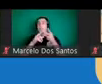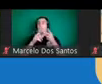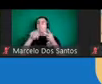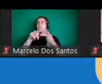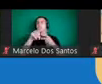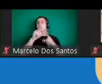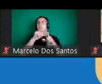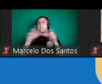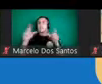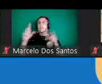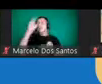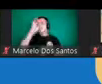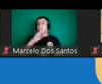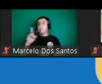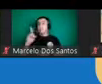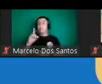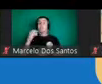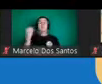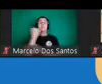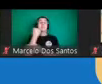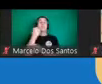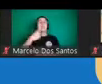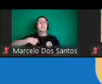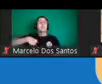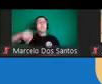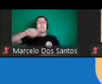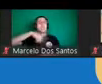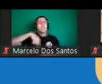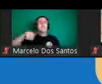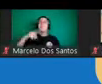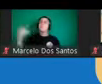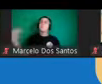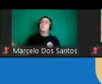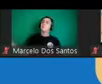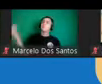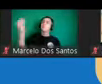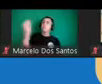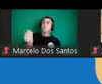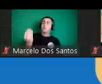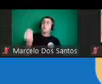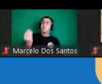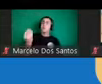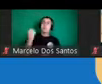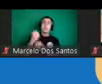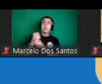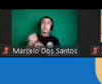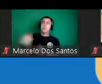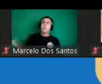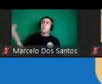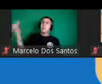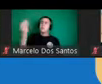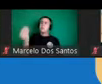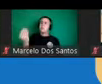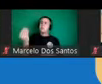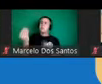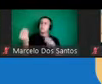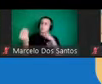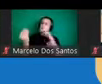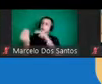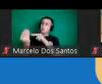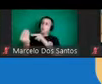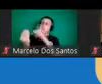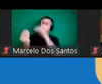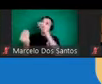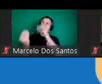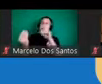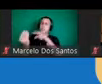la identificación de las barreras, este punto es el punto que tiene que ver con eso. Es muy importante observar el